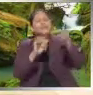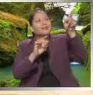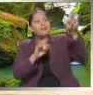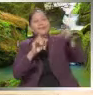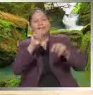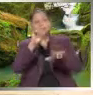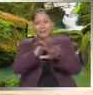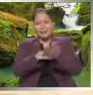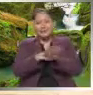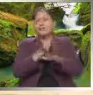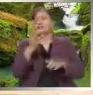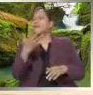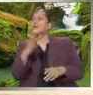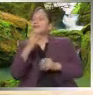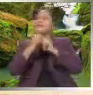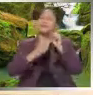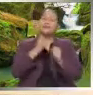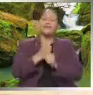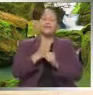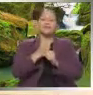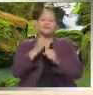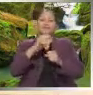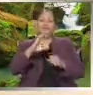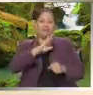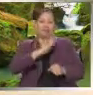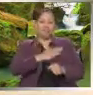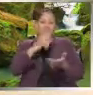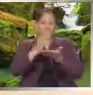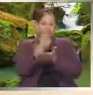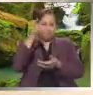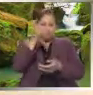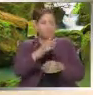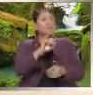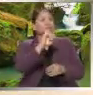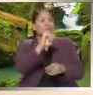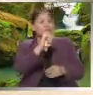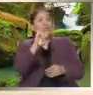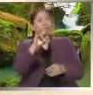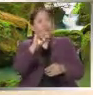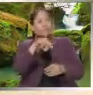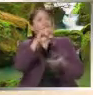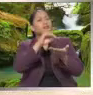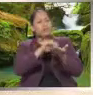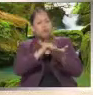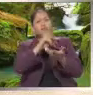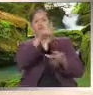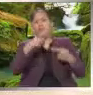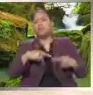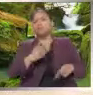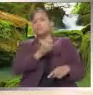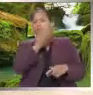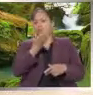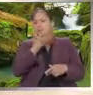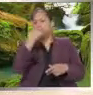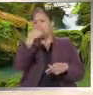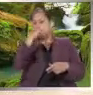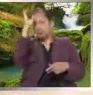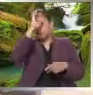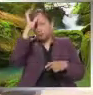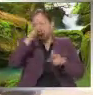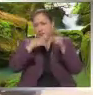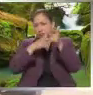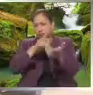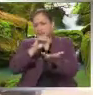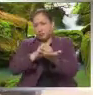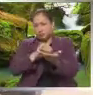menos por ahí de la época de la conquista. Sí, claro que sí, Juan, porque todavía hay pueblos que siguen sus tradiciones, es increíble. Pero... Es increíble, sí. Te voy a